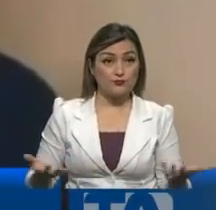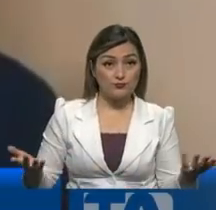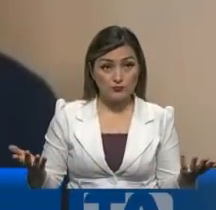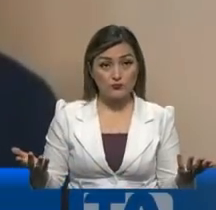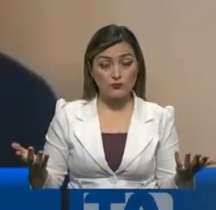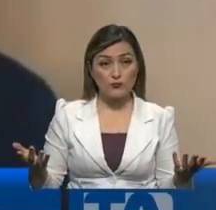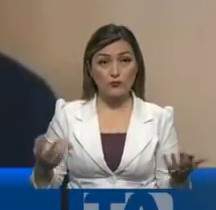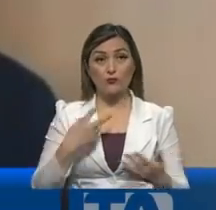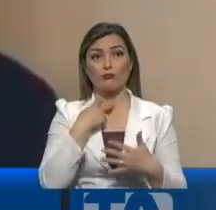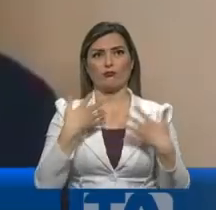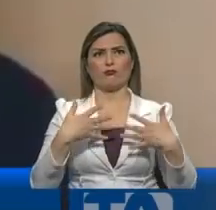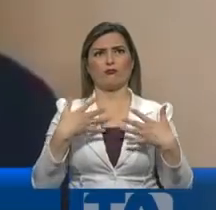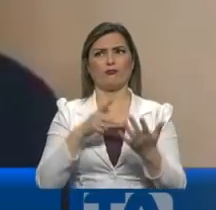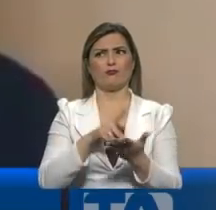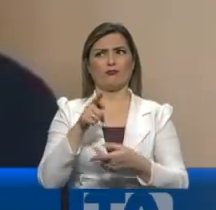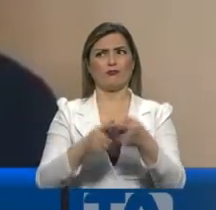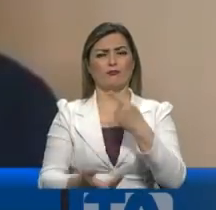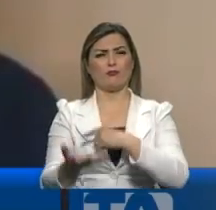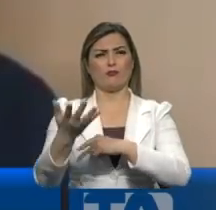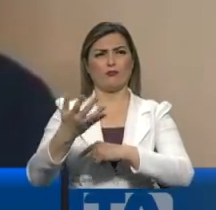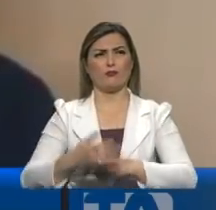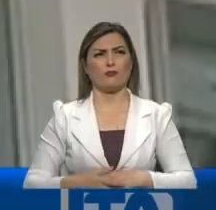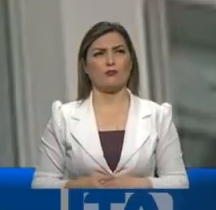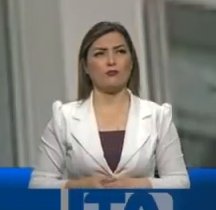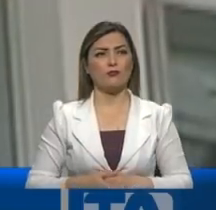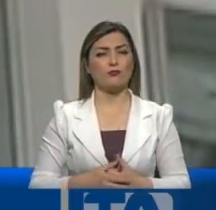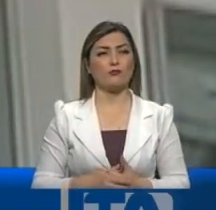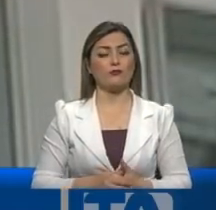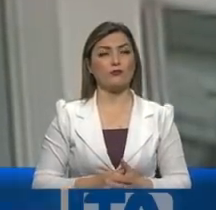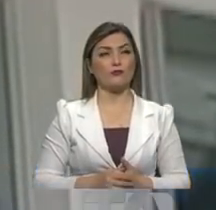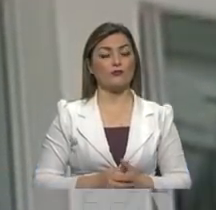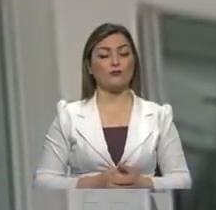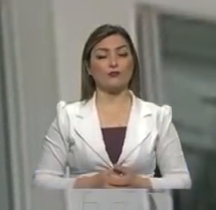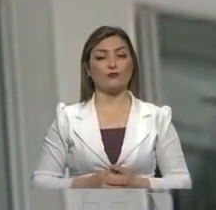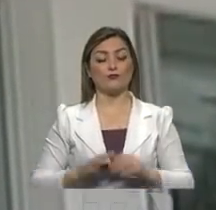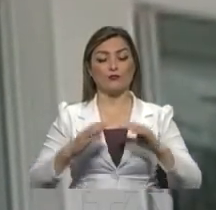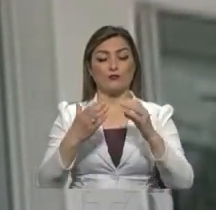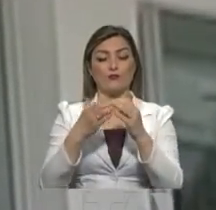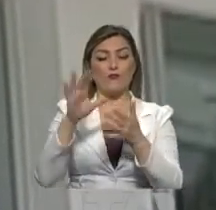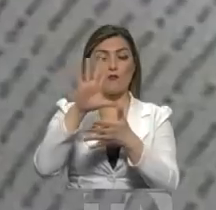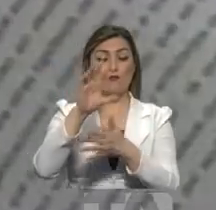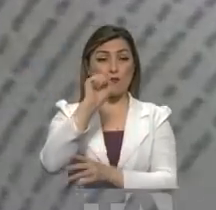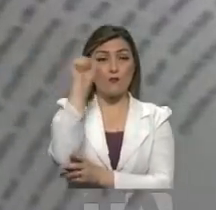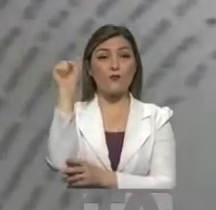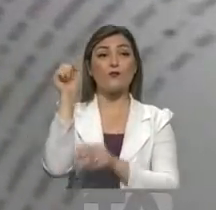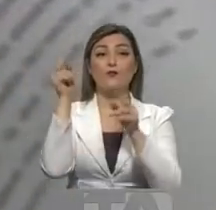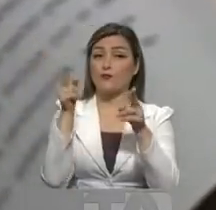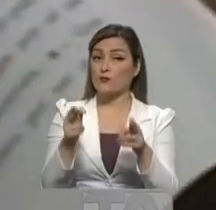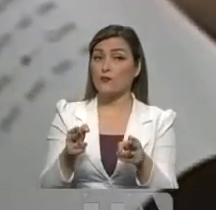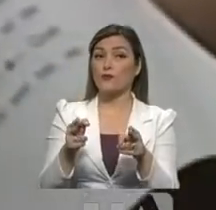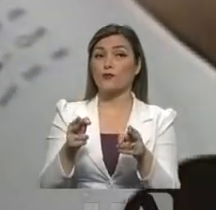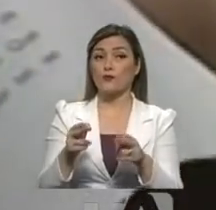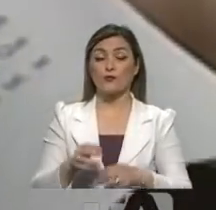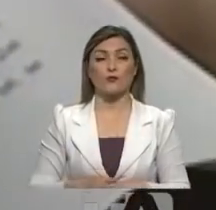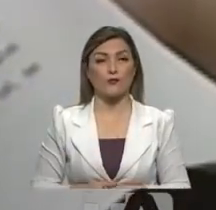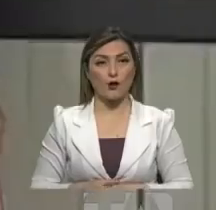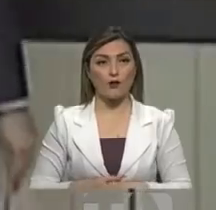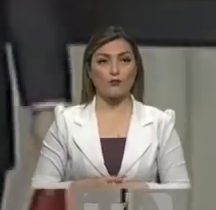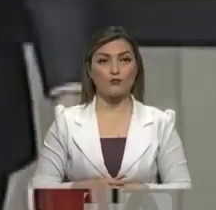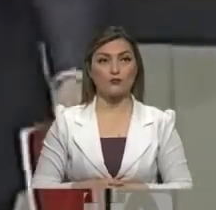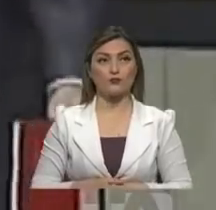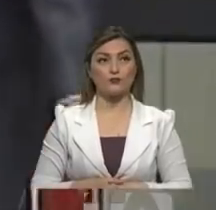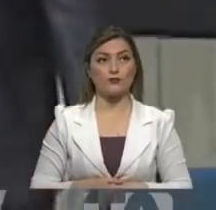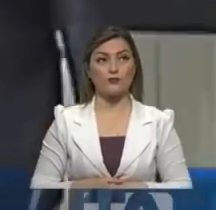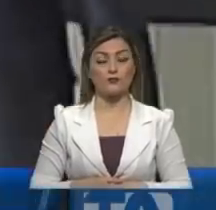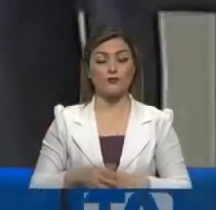simplemente aterradora por ser impagable y confiscatoria. Sobre este caso, la Comisión Interamericana de Derechos Humanos ya se ha pronunciado.